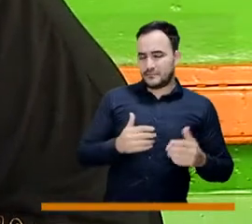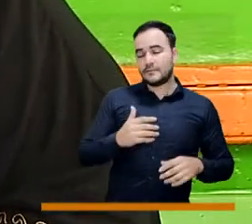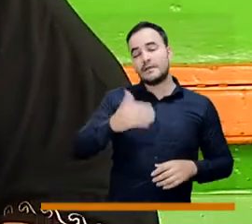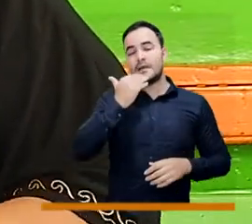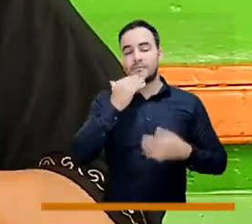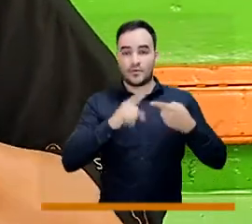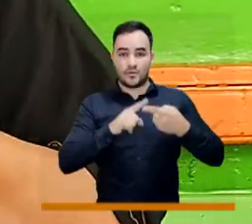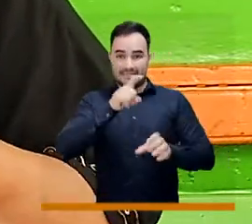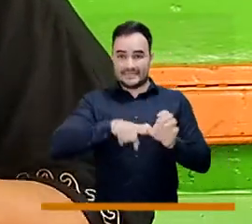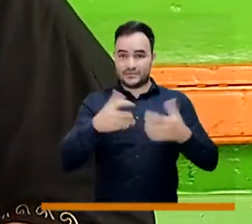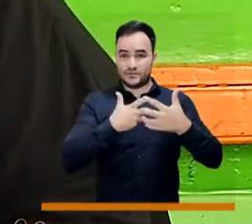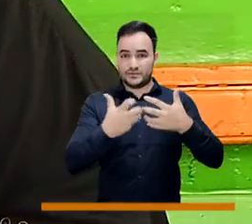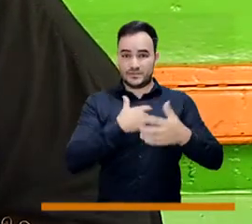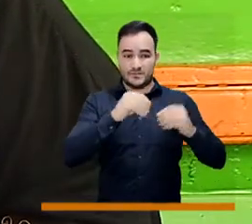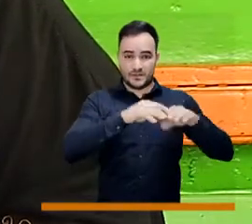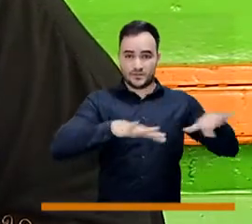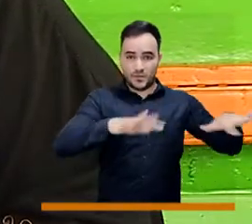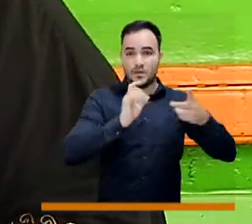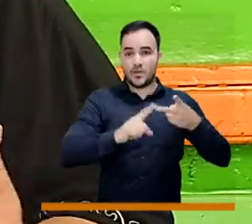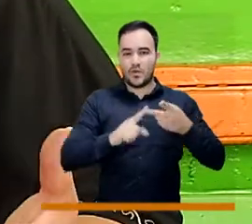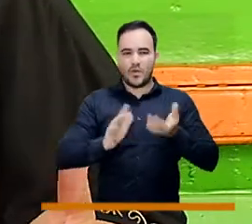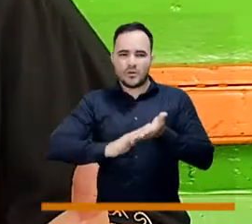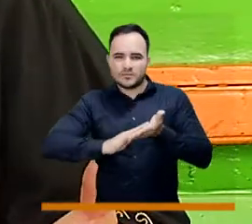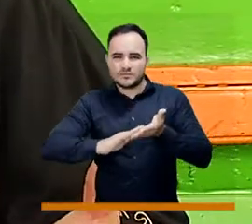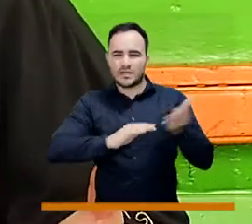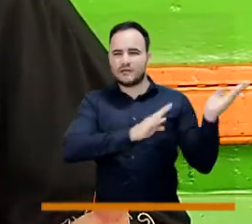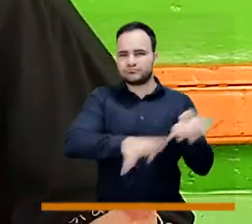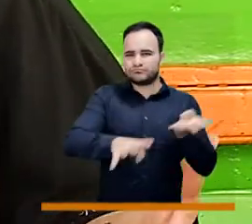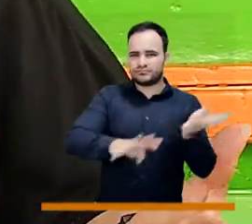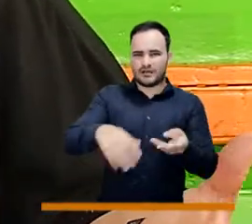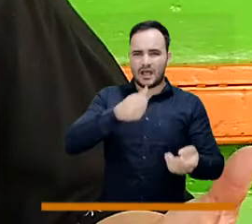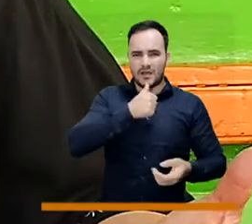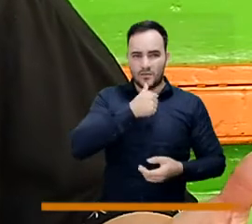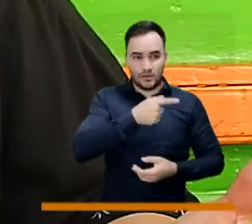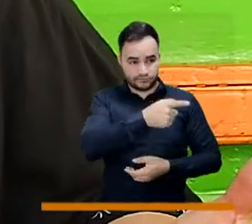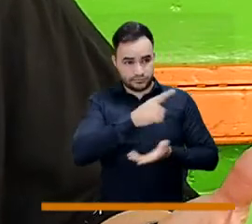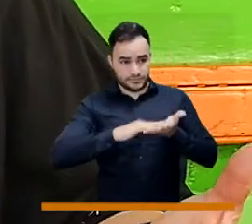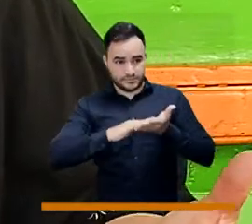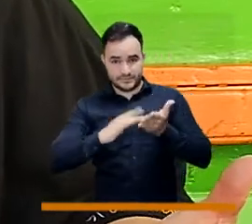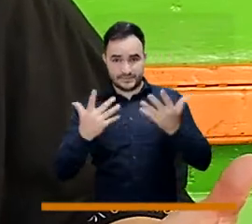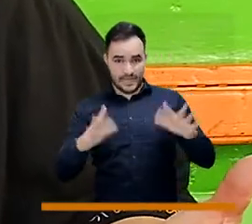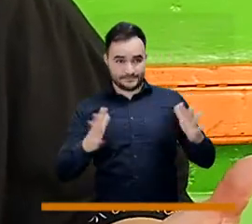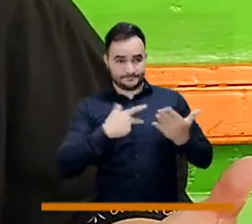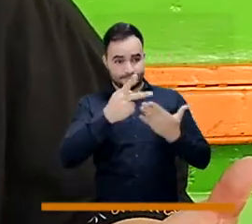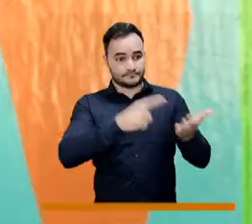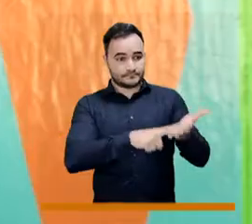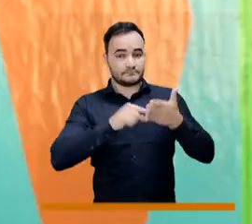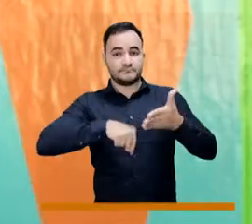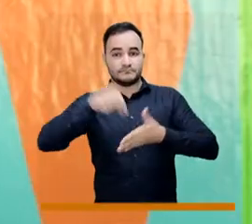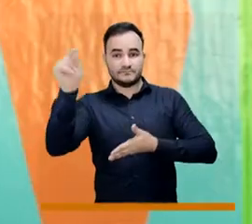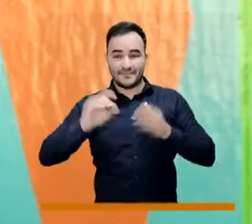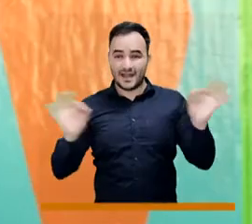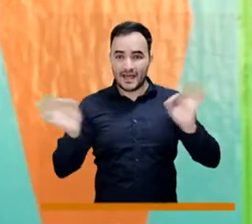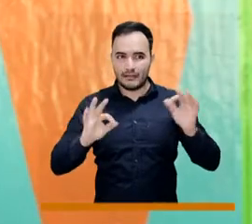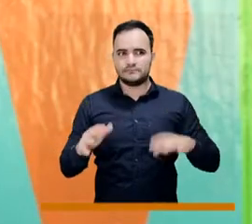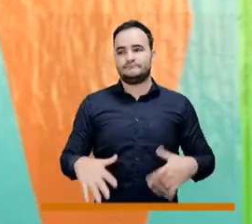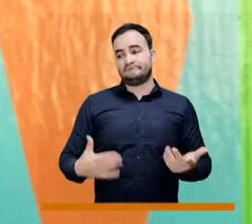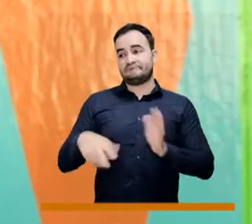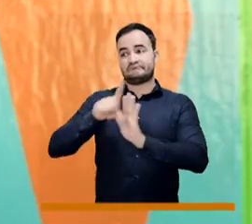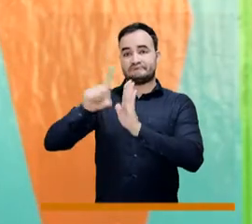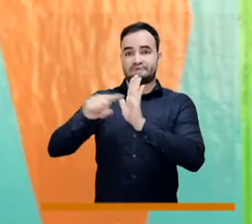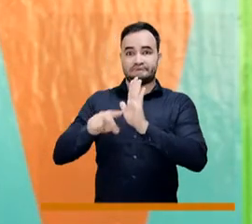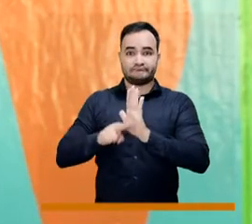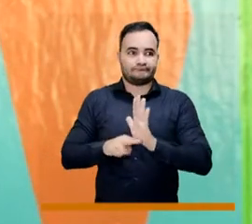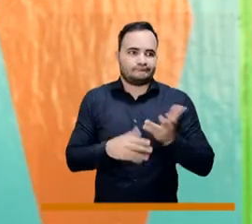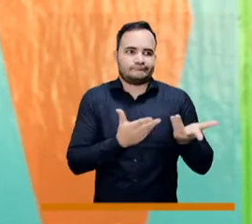suelo o resolución de vertimiento, no se te puede entregar el agua. Eso dice la normatividad. ¿Cómo vamos a resolver